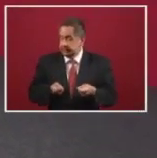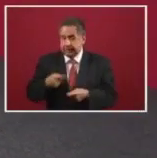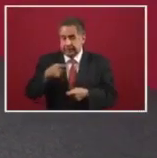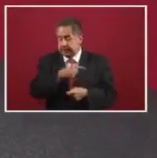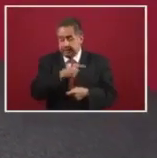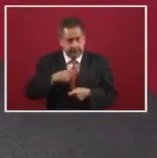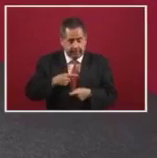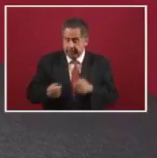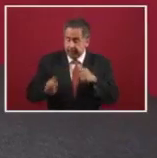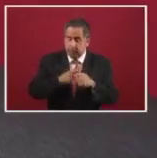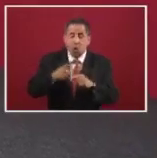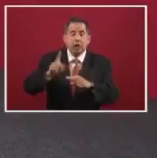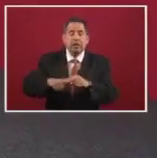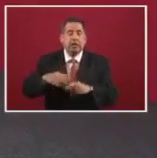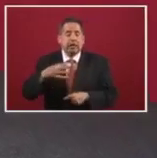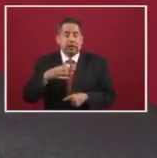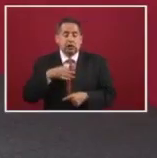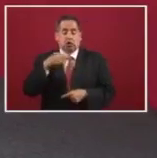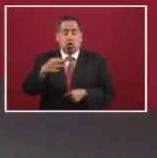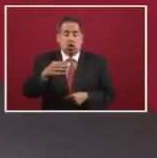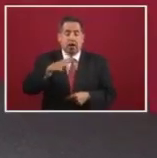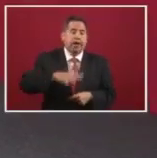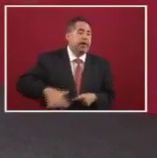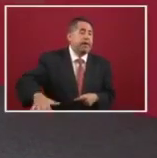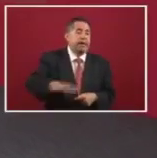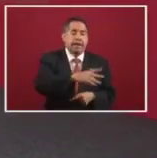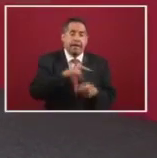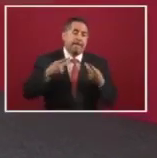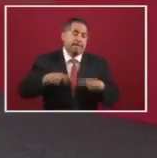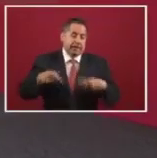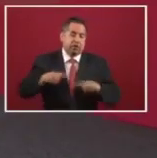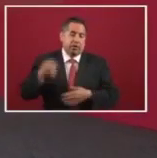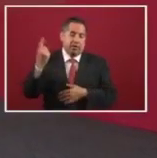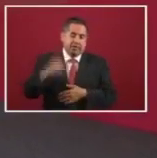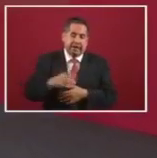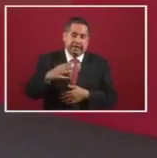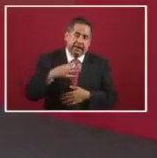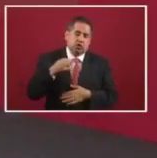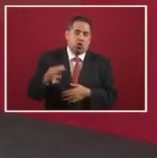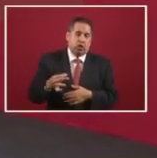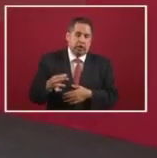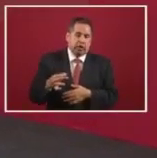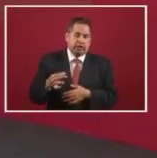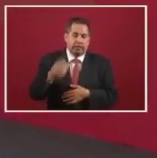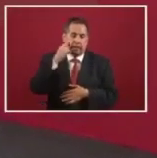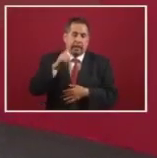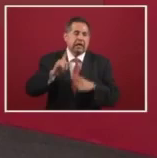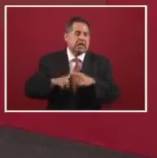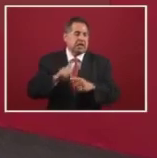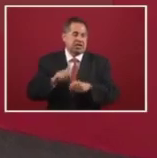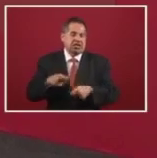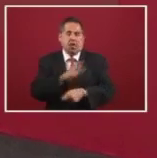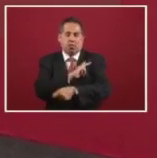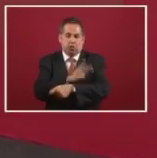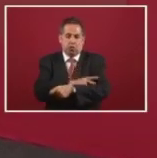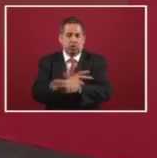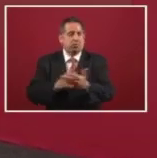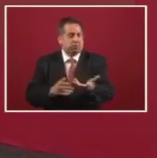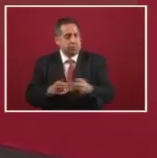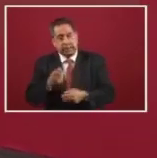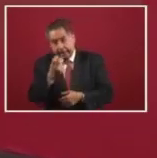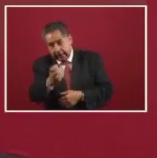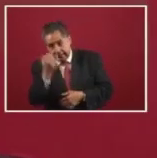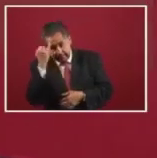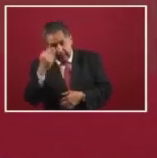haber surgido de procesos democráticos. Entonces, en ese sentido, sí soy